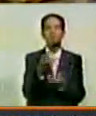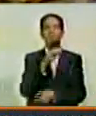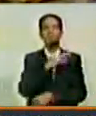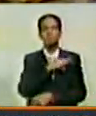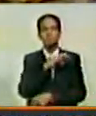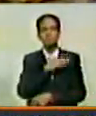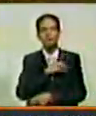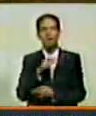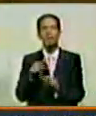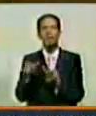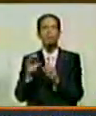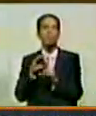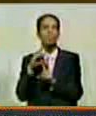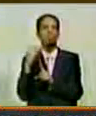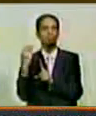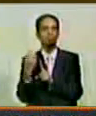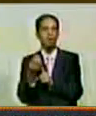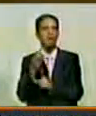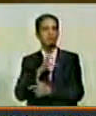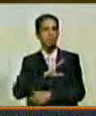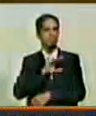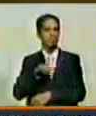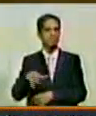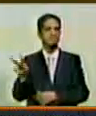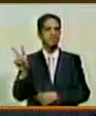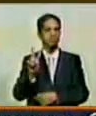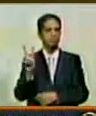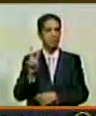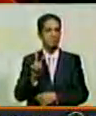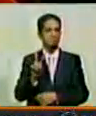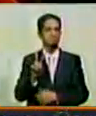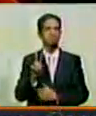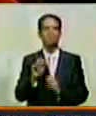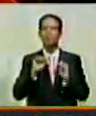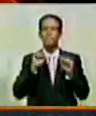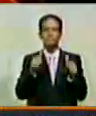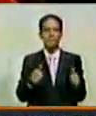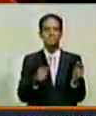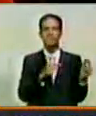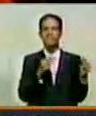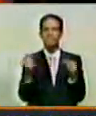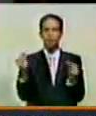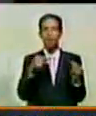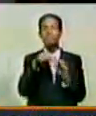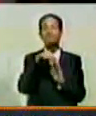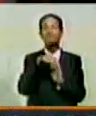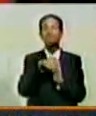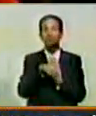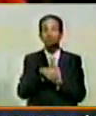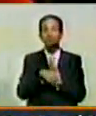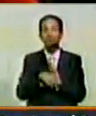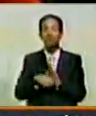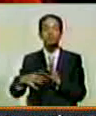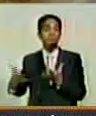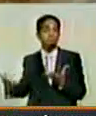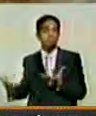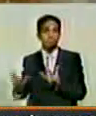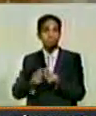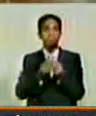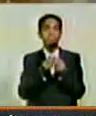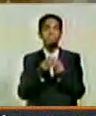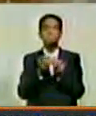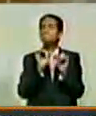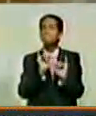sociales, culturales de nuestra patria. Ir al diálogo profundo para tomar un solo camino, como bien lo ha dicho el presidente